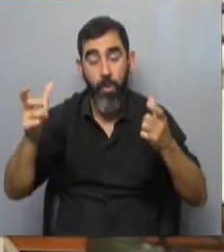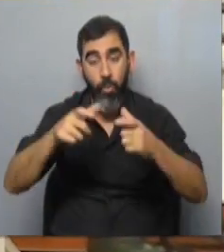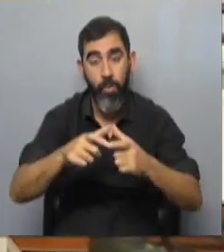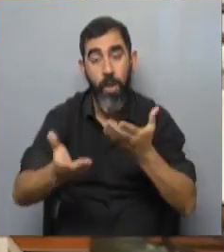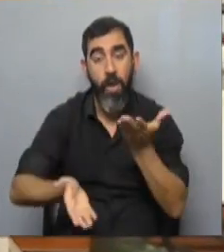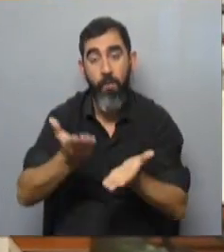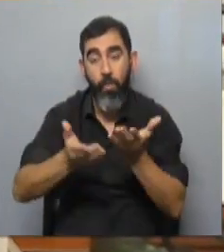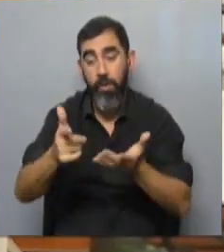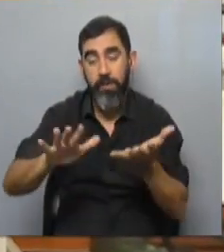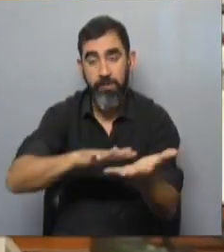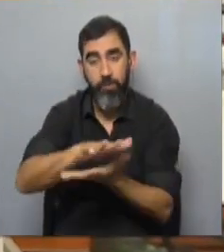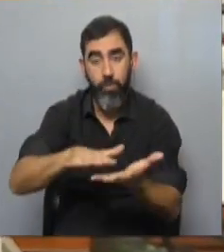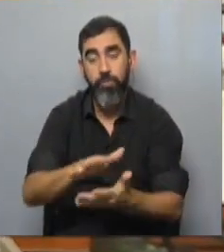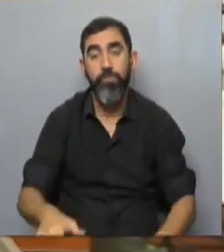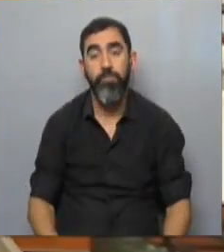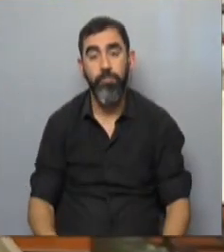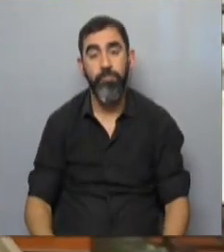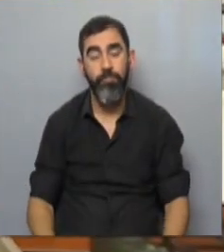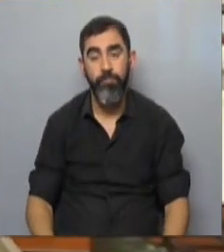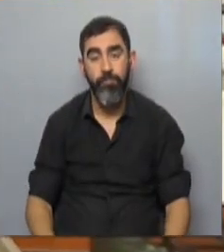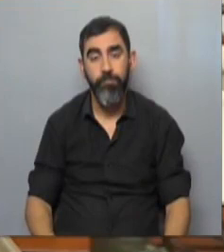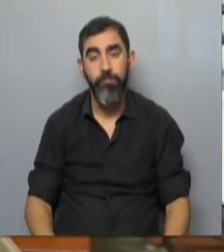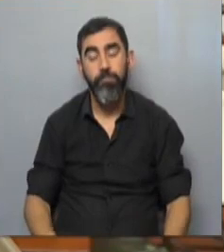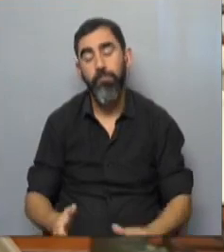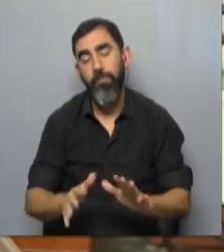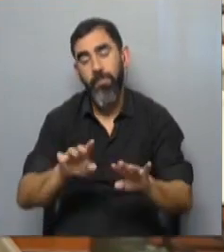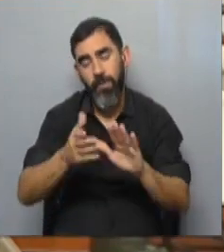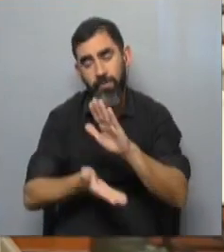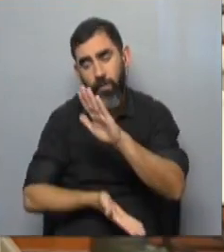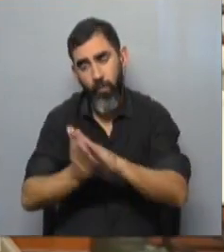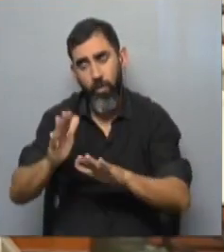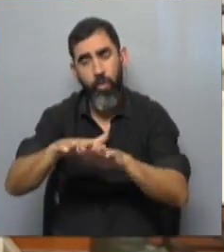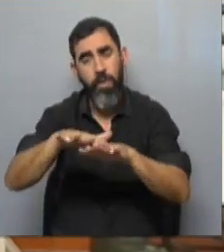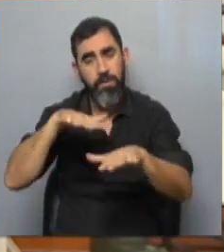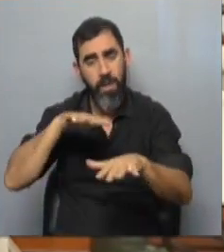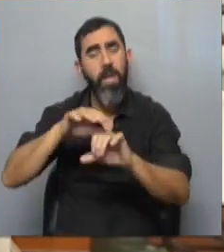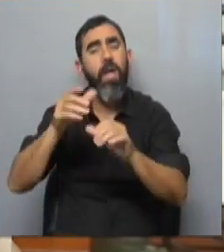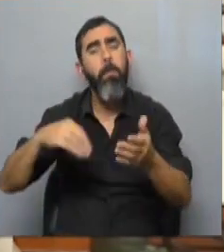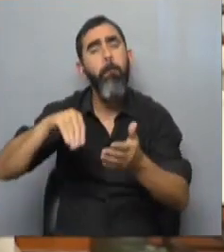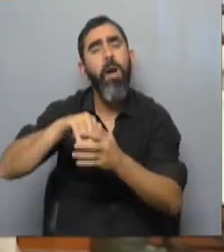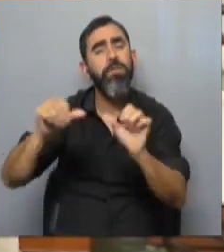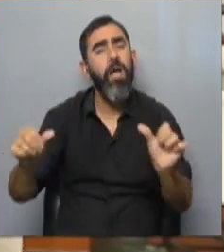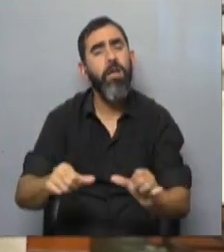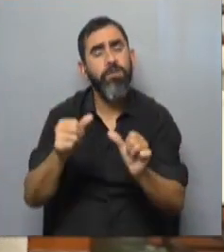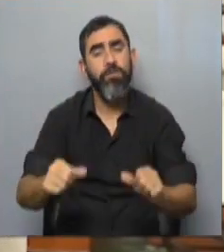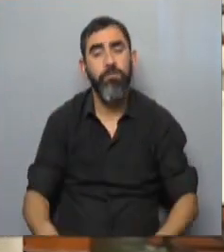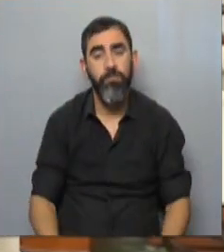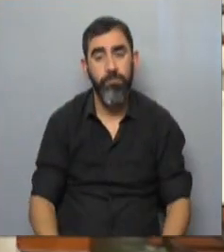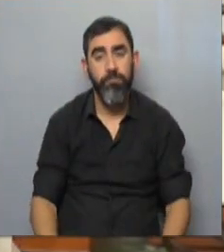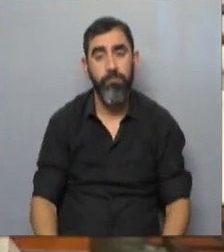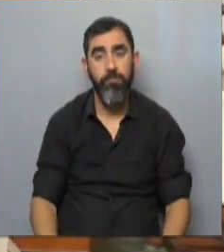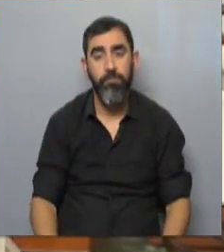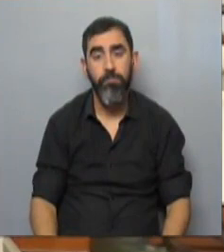estar evaluando este punto. Más allá del retiro de sala, ¿qué otras acciones pueden tomar? Bueno, vamos a